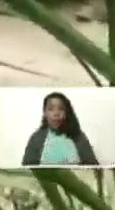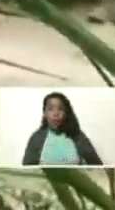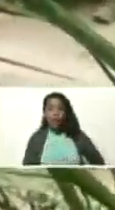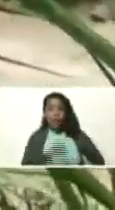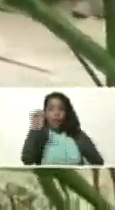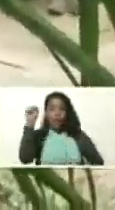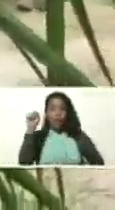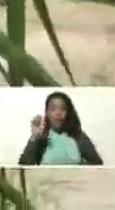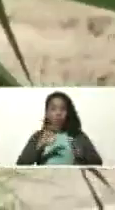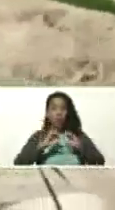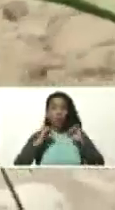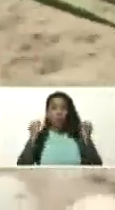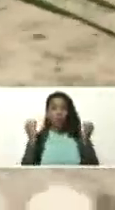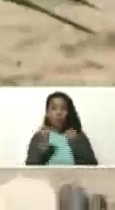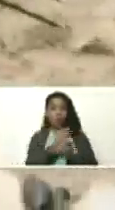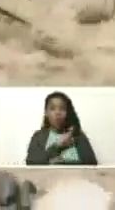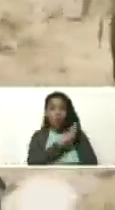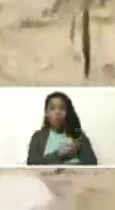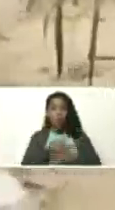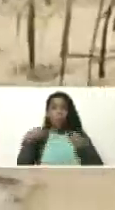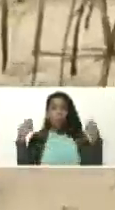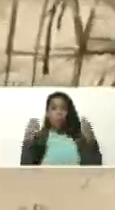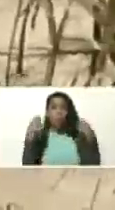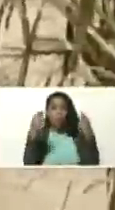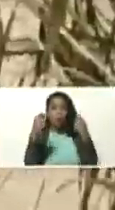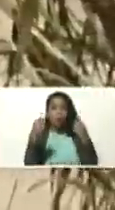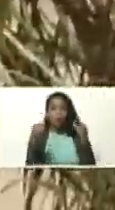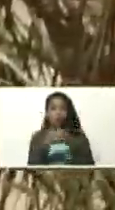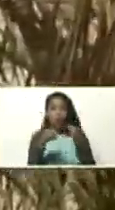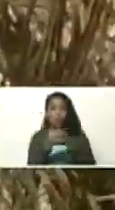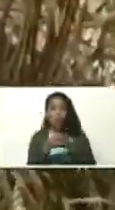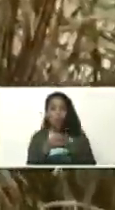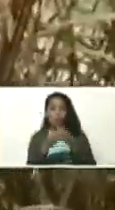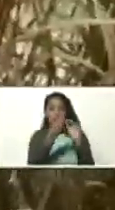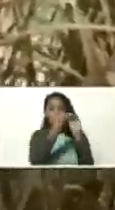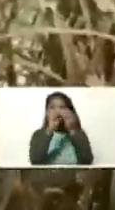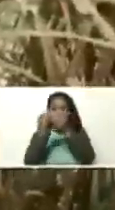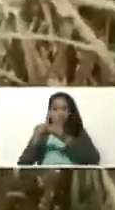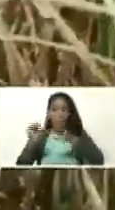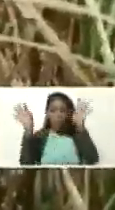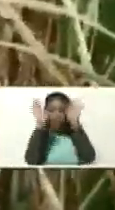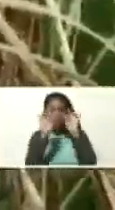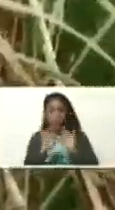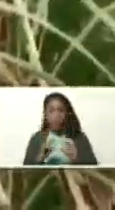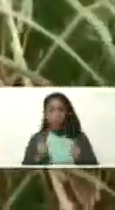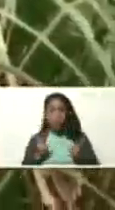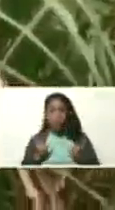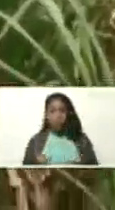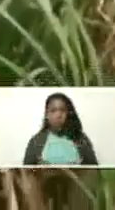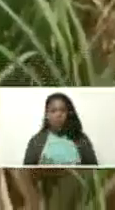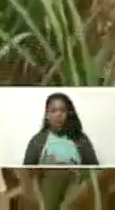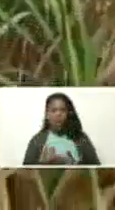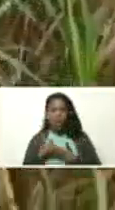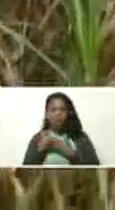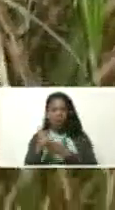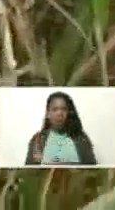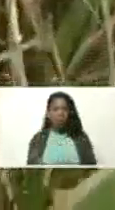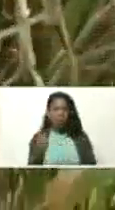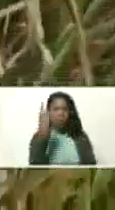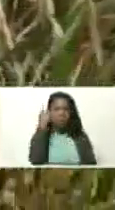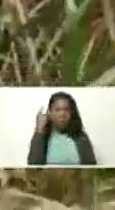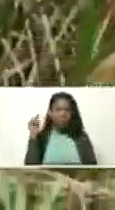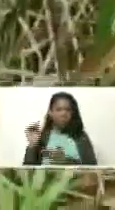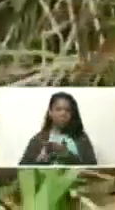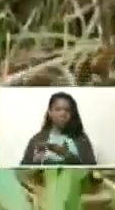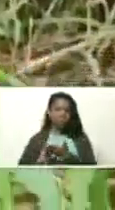las organizaciones del Poder Popular, cuadrillas de mantenimiento de manera inmediata para ayudar primero a recuperar